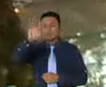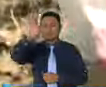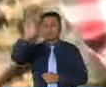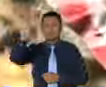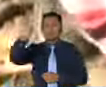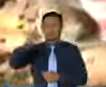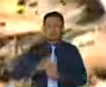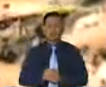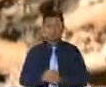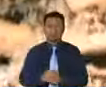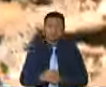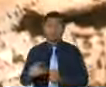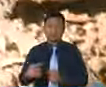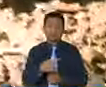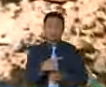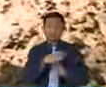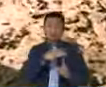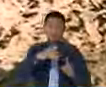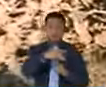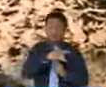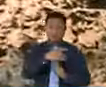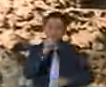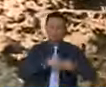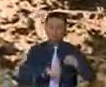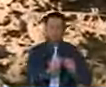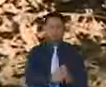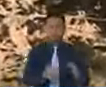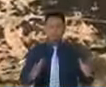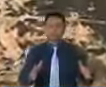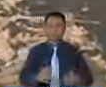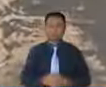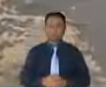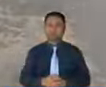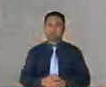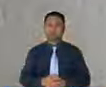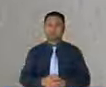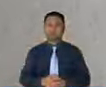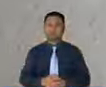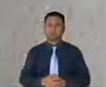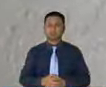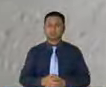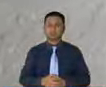1999 y supuestamente dejó grandes daños medioambientales, informó Alison Corral.